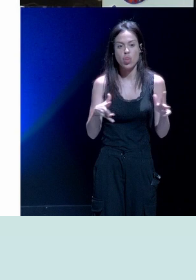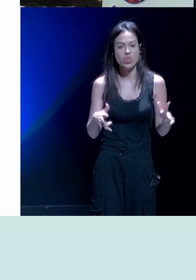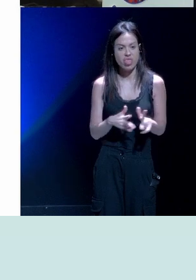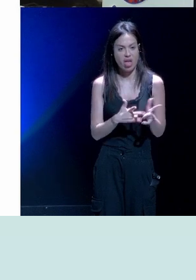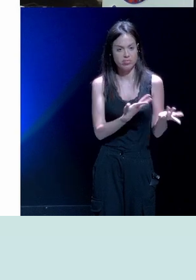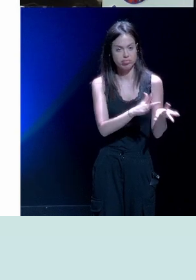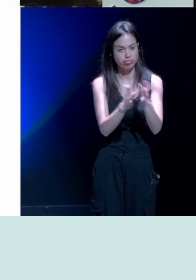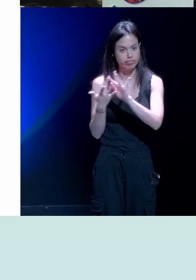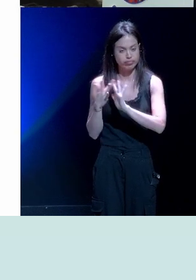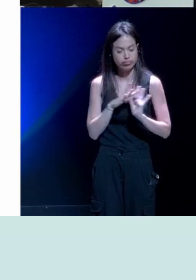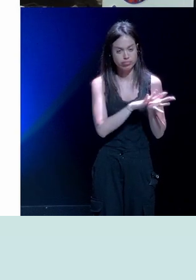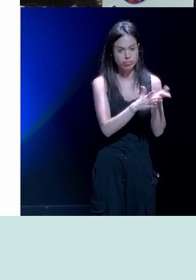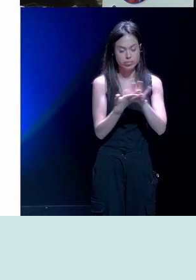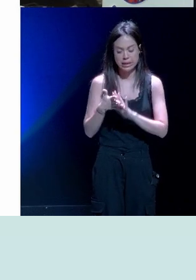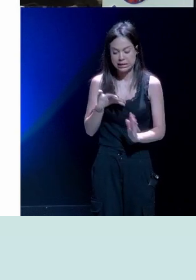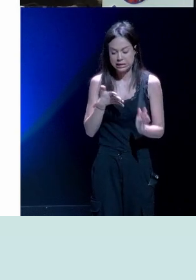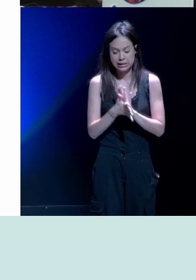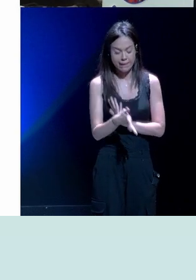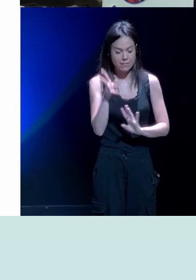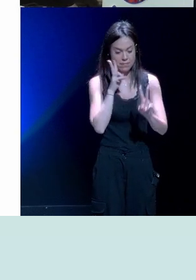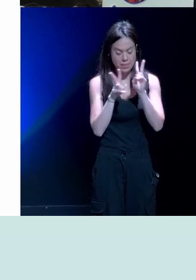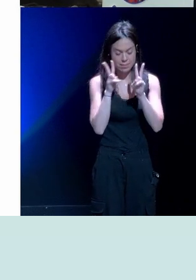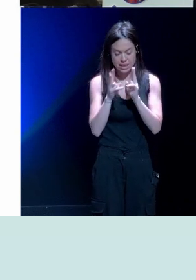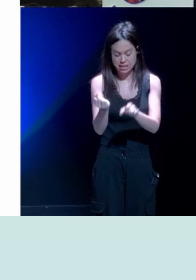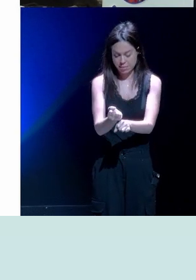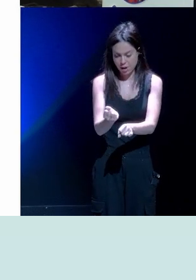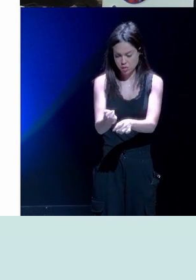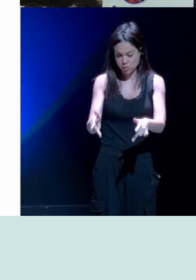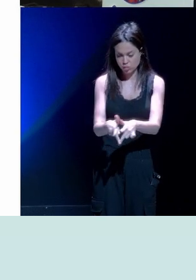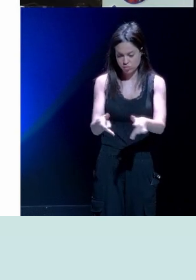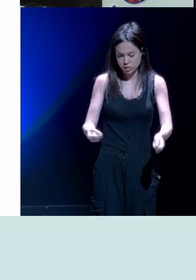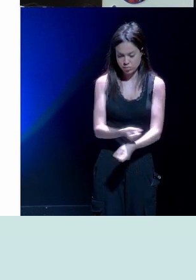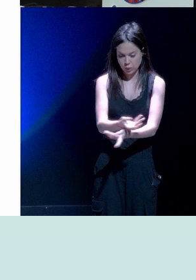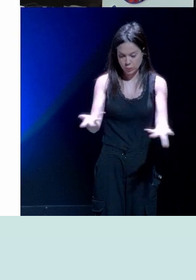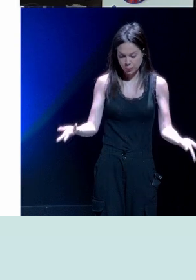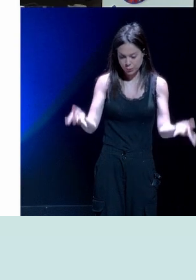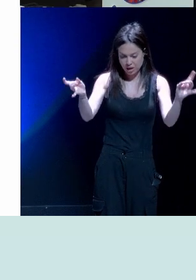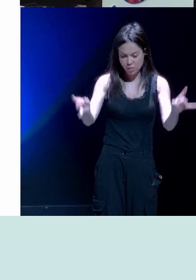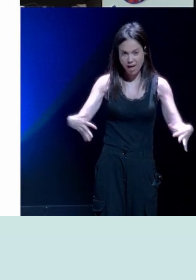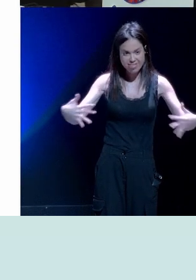Significa concebir o ver el trabajo social como un tejido